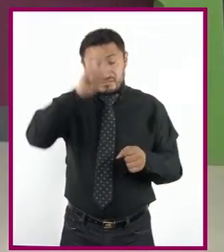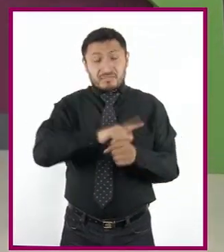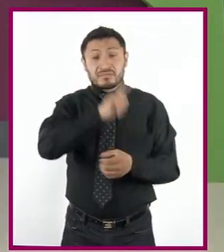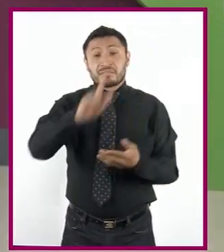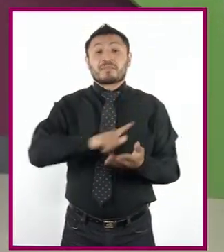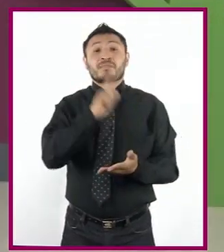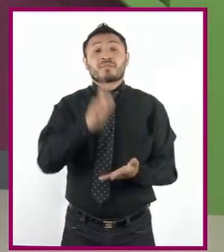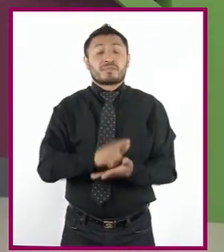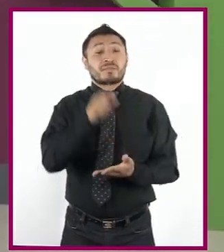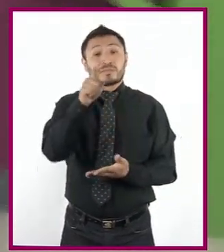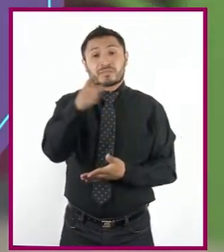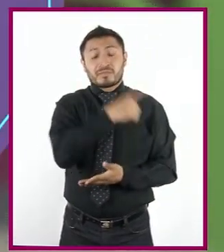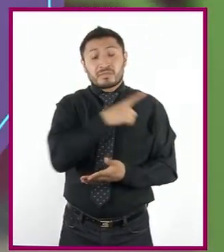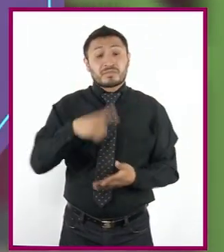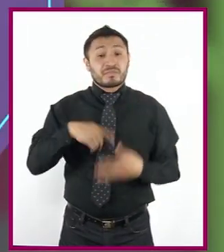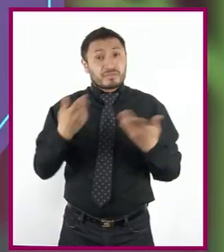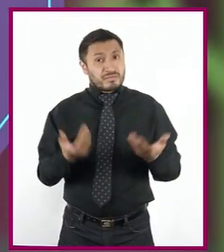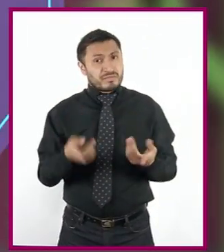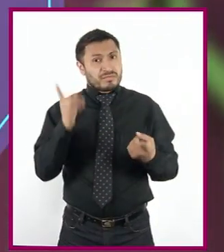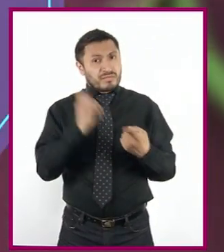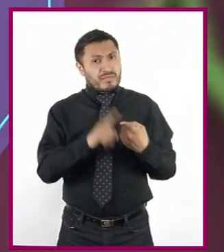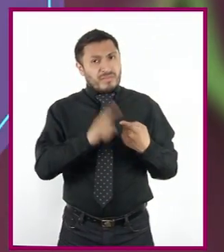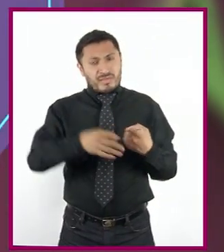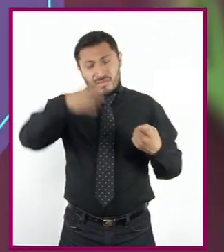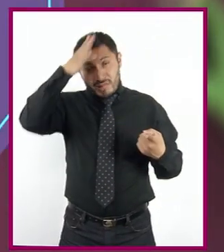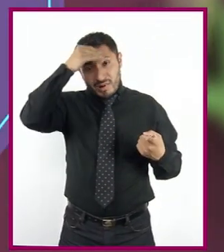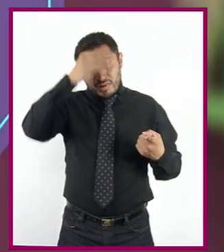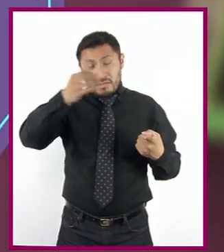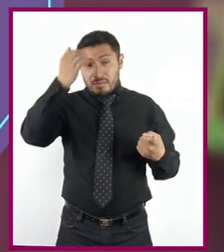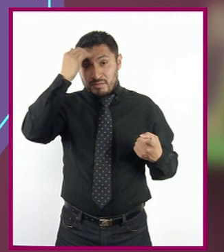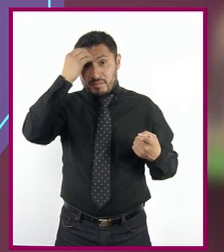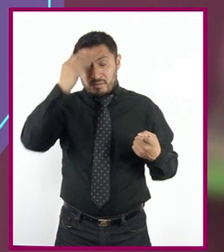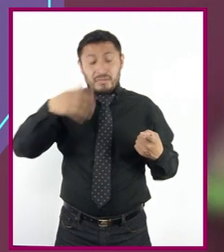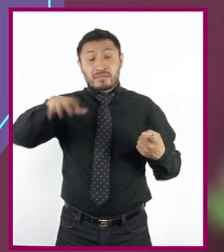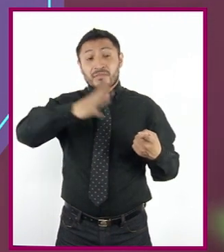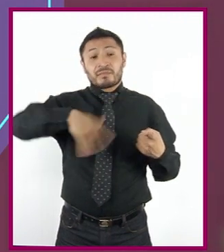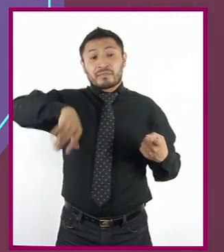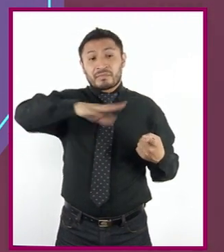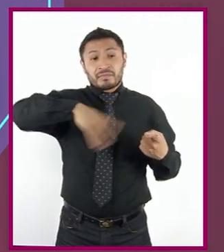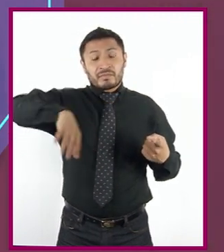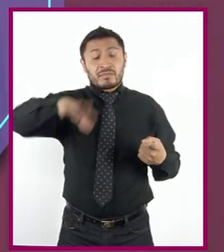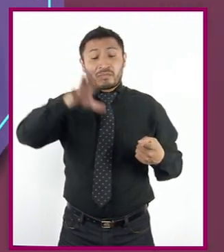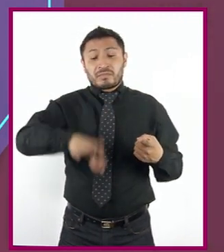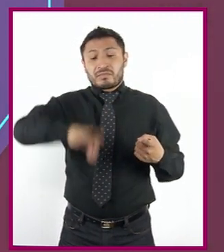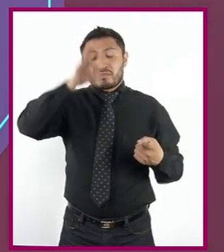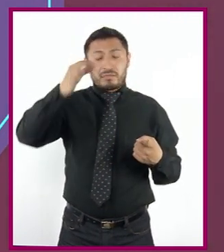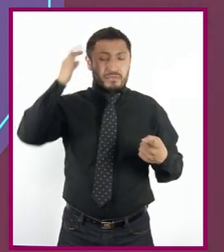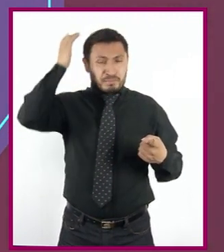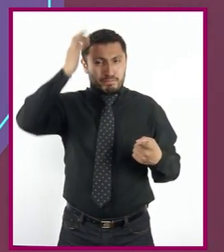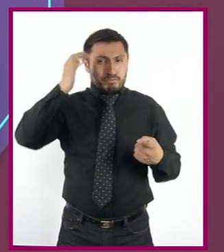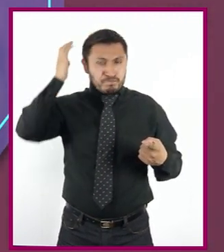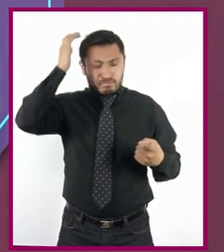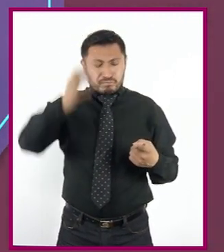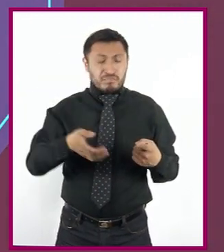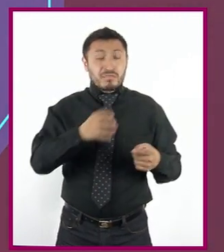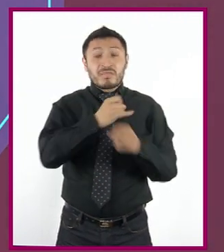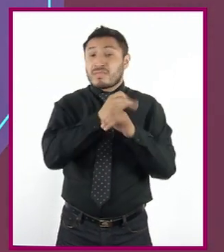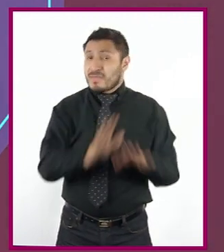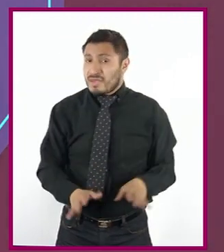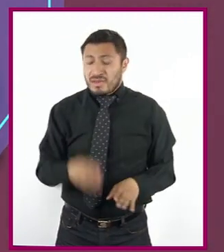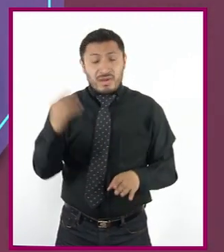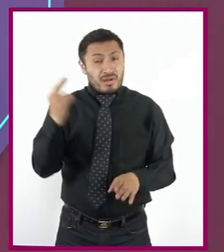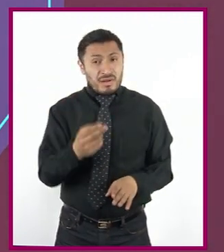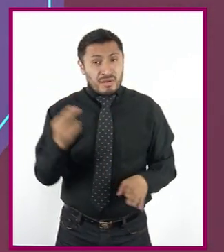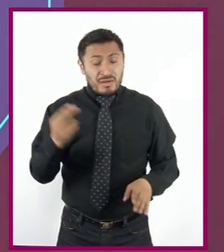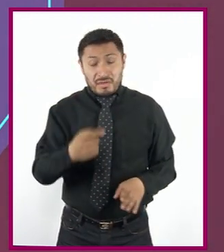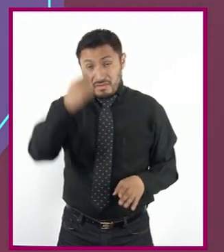legalidad, deben 1. Aprender a conocer buscando, seleccionando y analizando la información